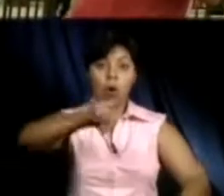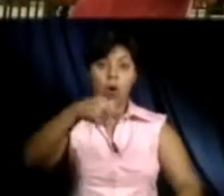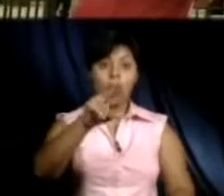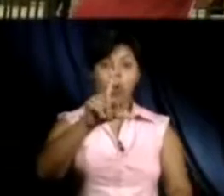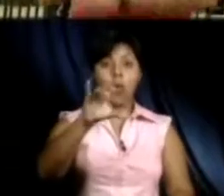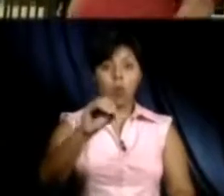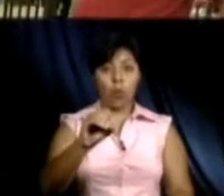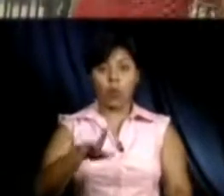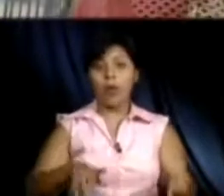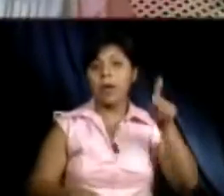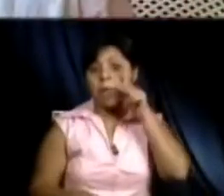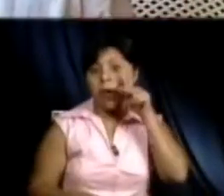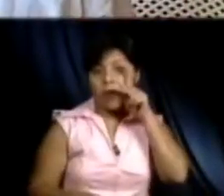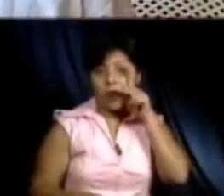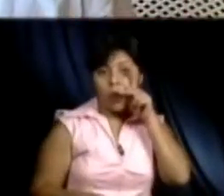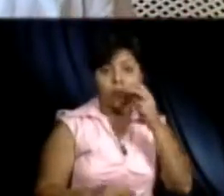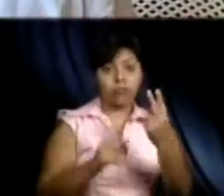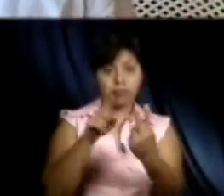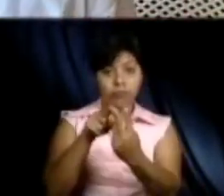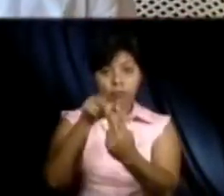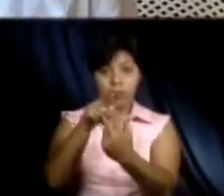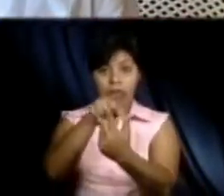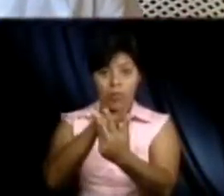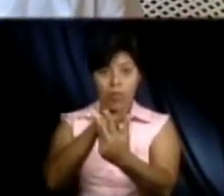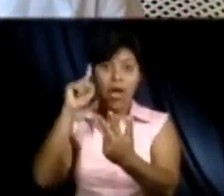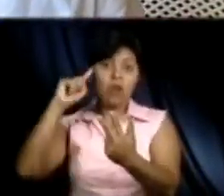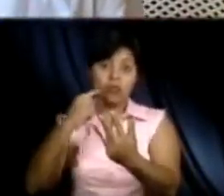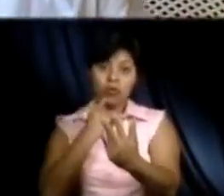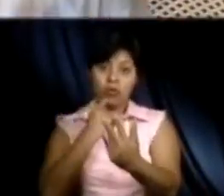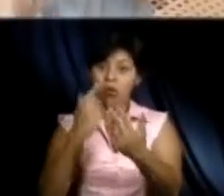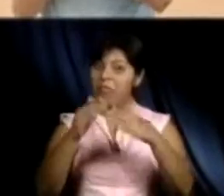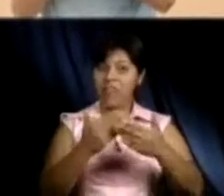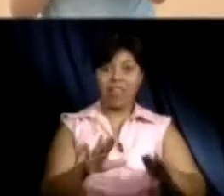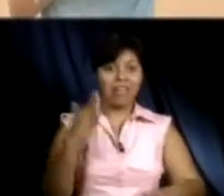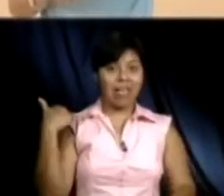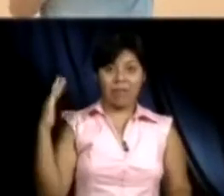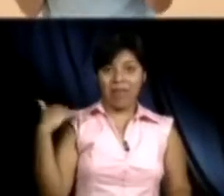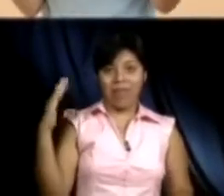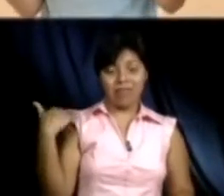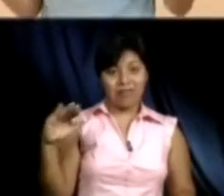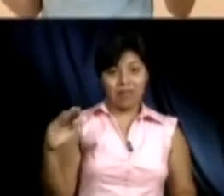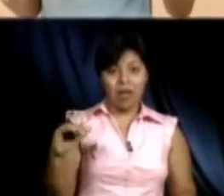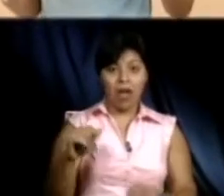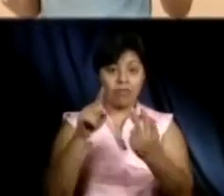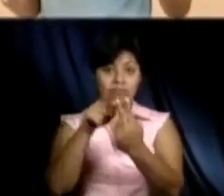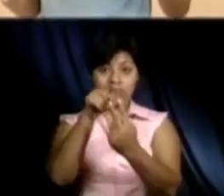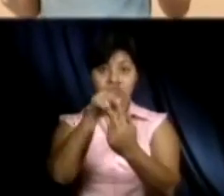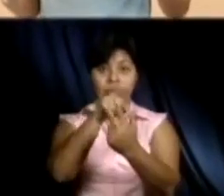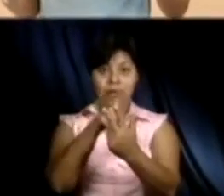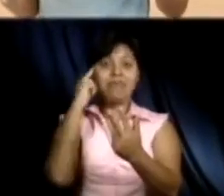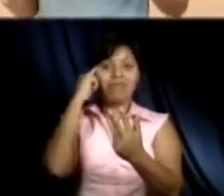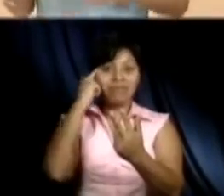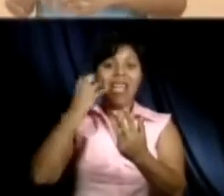Wilfredo, Julio y Pablo son tres personas que han vivido sus etapas de sordera de diferente manera. Pero los tres están